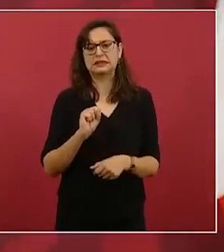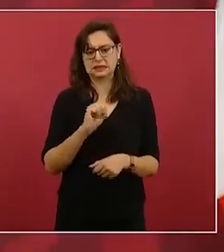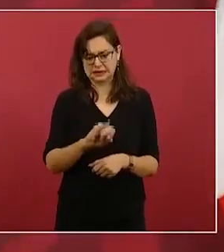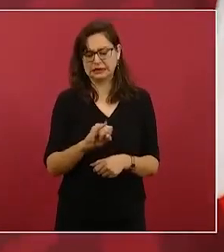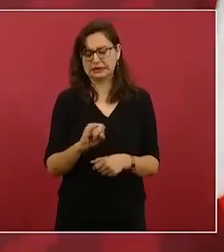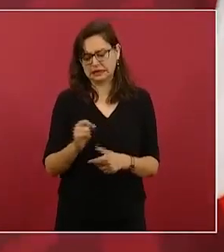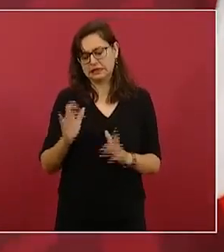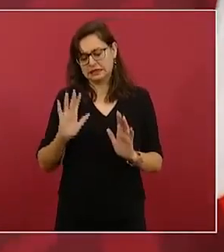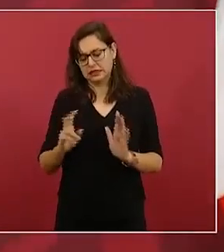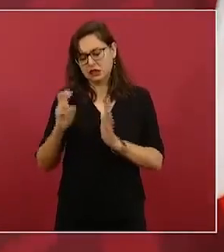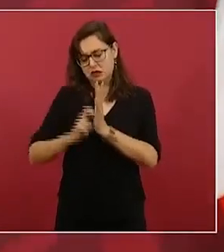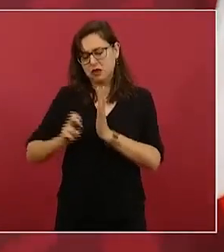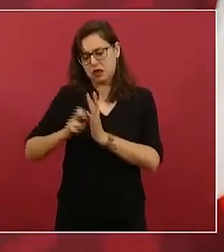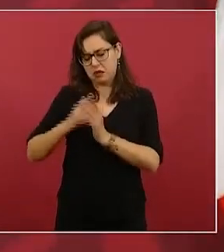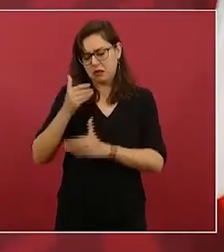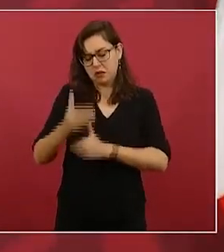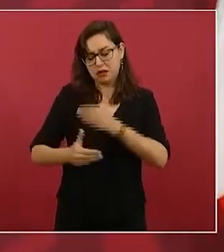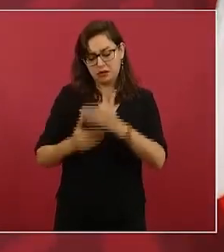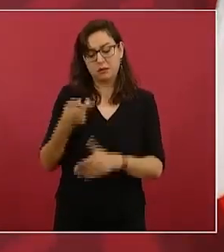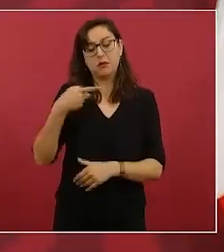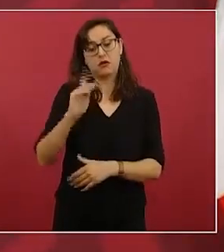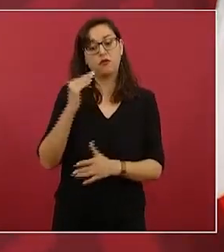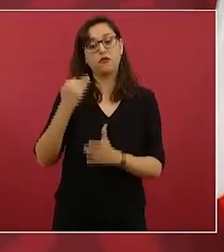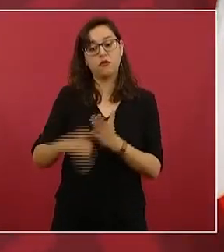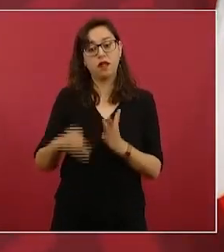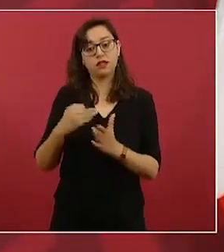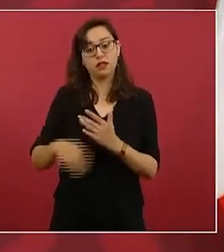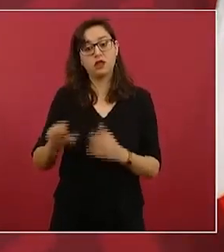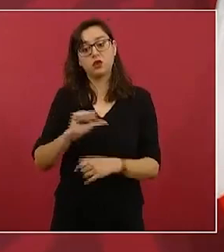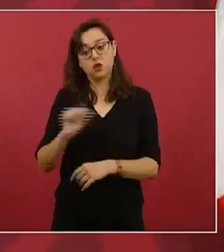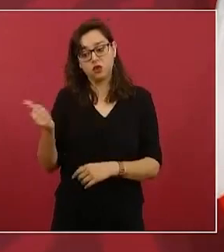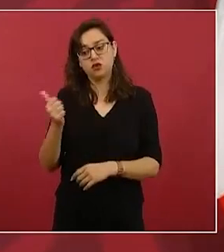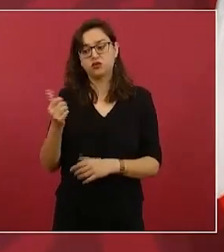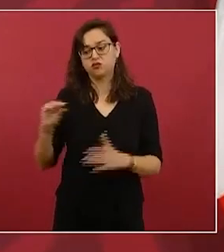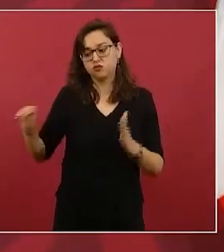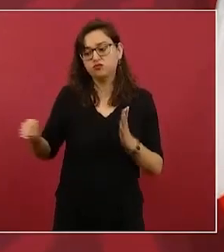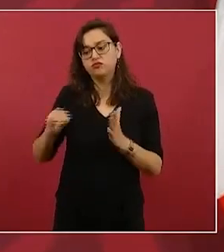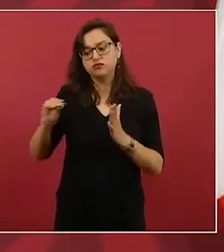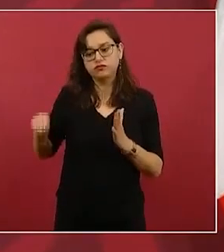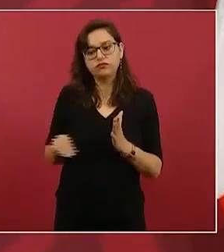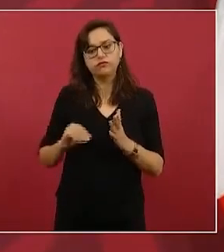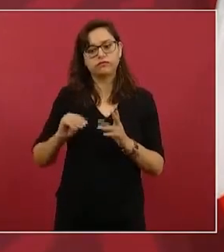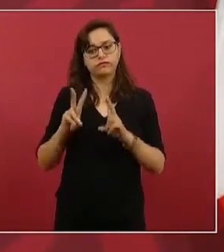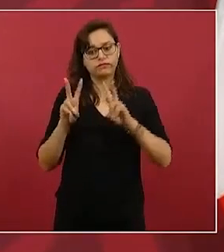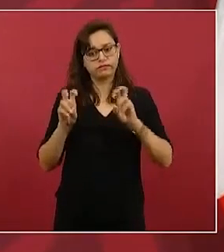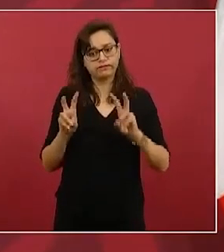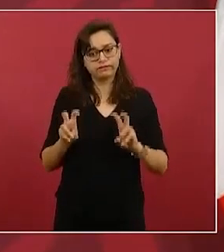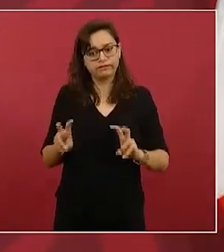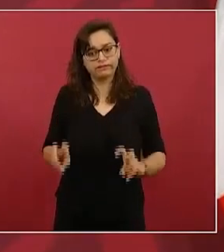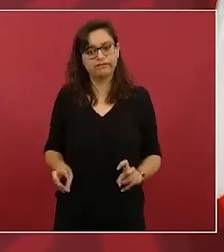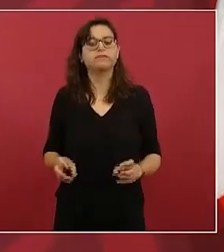aunque faltan otras cosas. Entonces, hay que estar muy pendientes